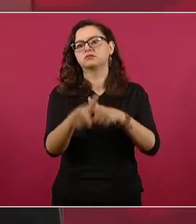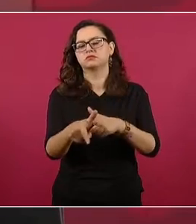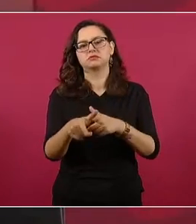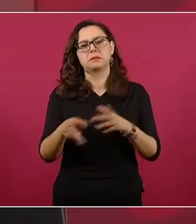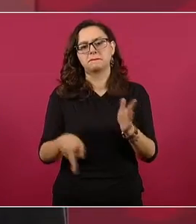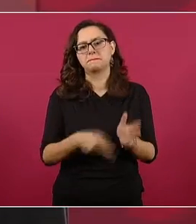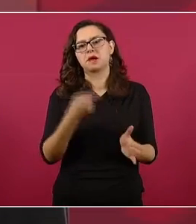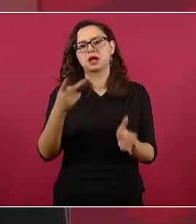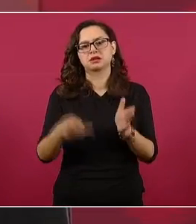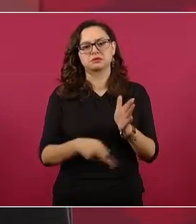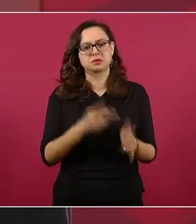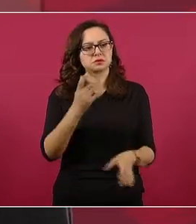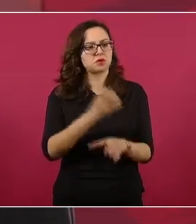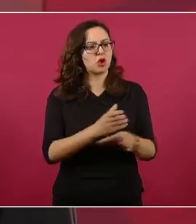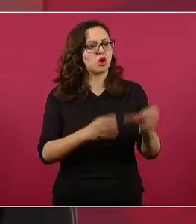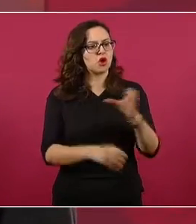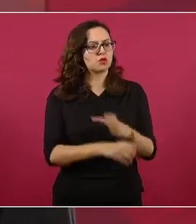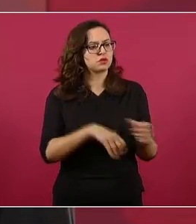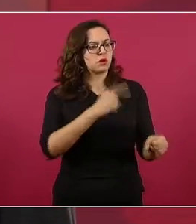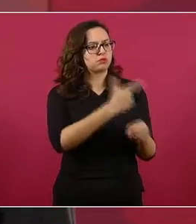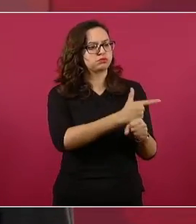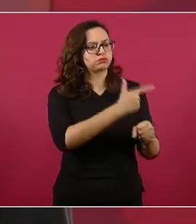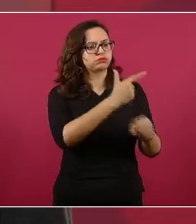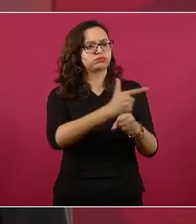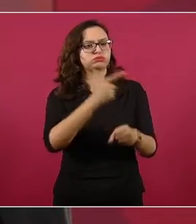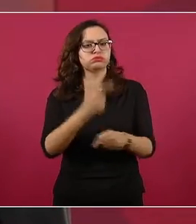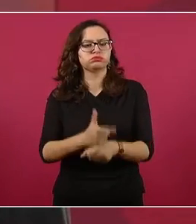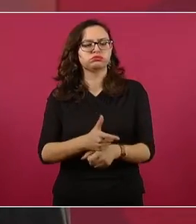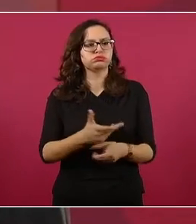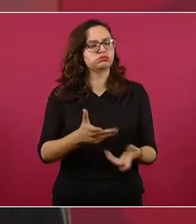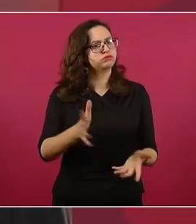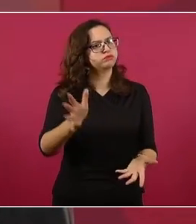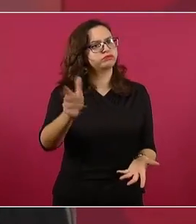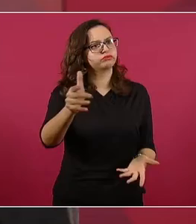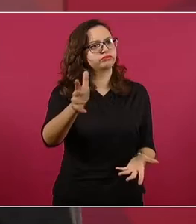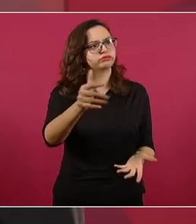decomisos de todo tipo.